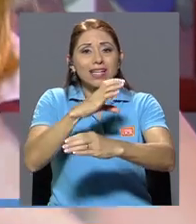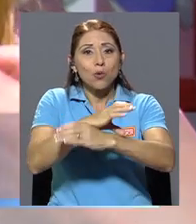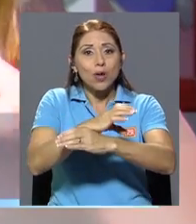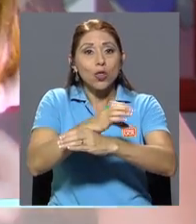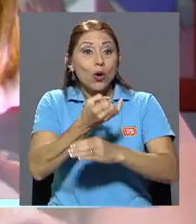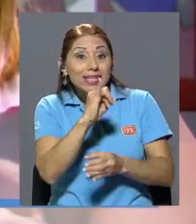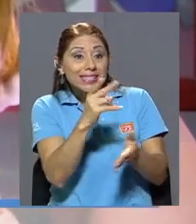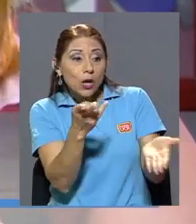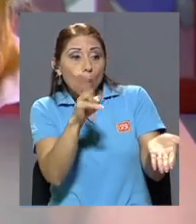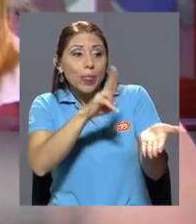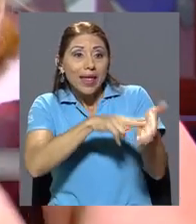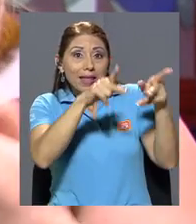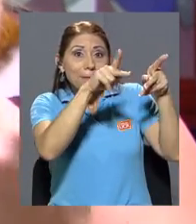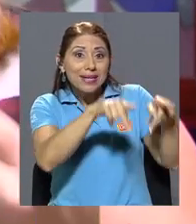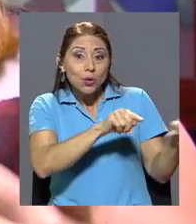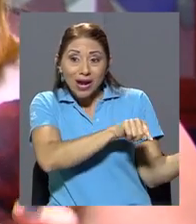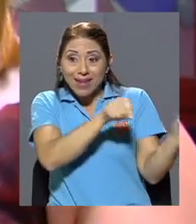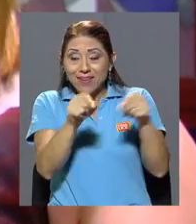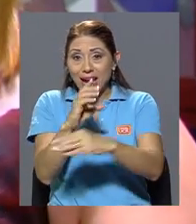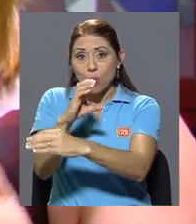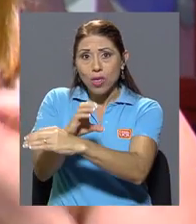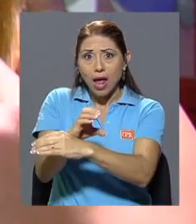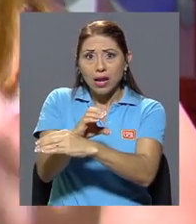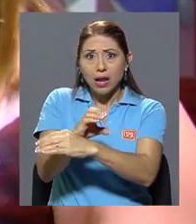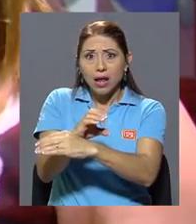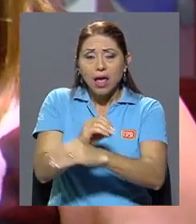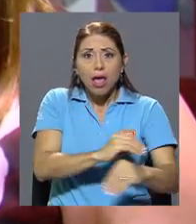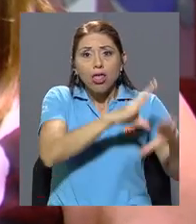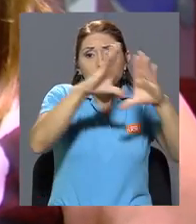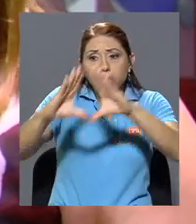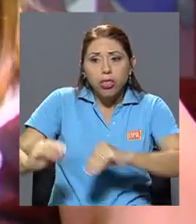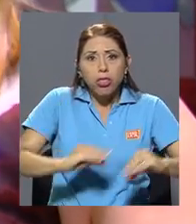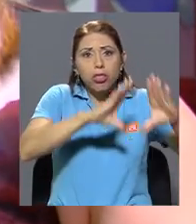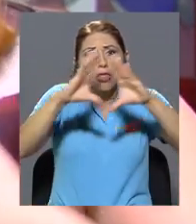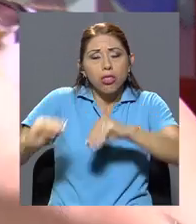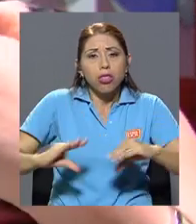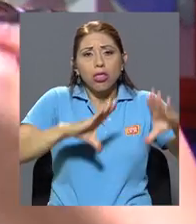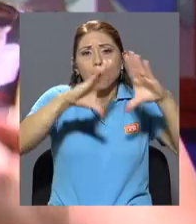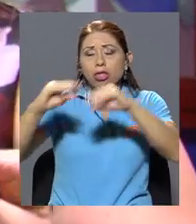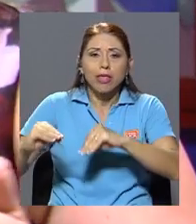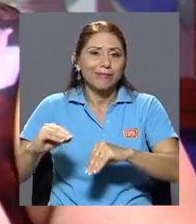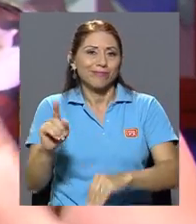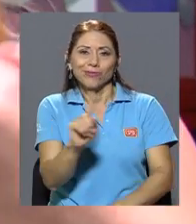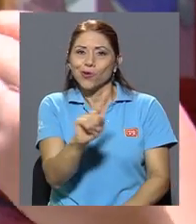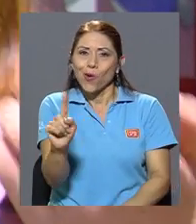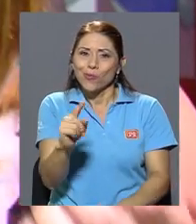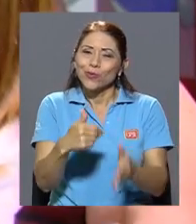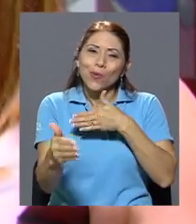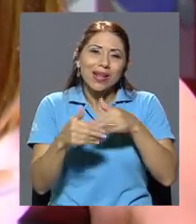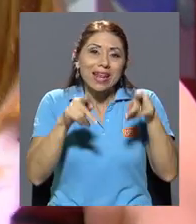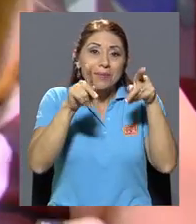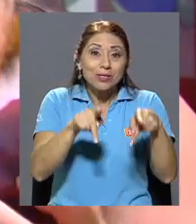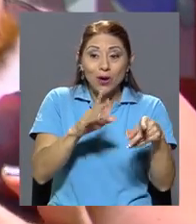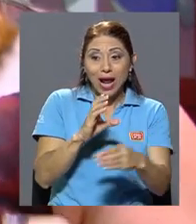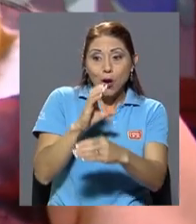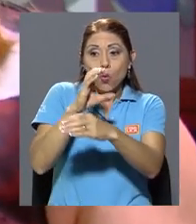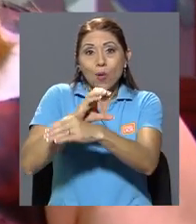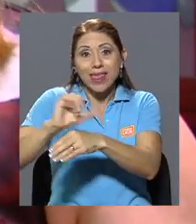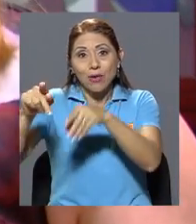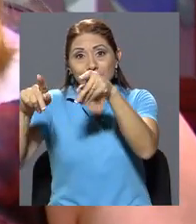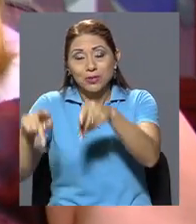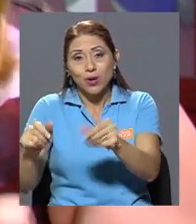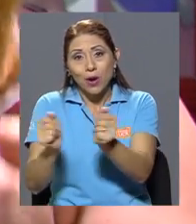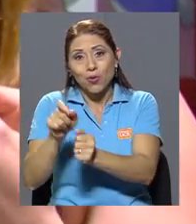cuidador, que ese cuidador no sea 24 horas al día, 7 días a la semana, porque cualquier persona que esté cuidando a alguien con